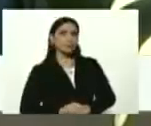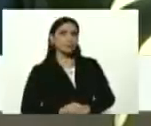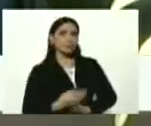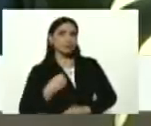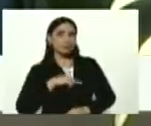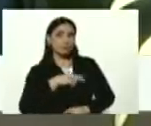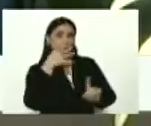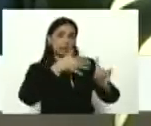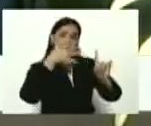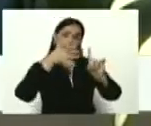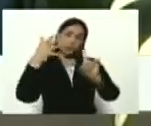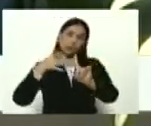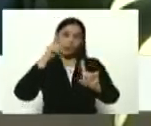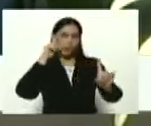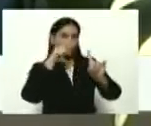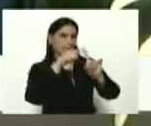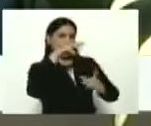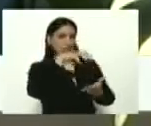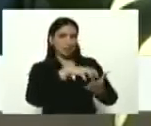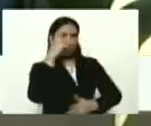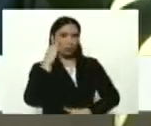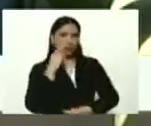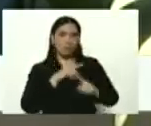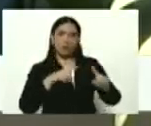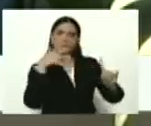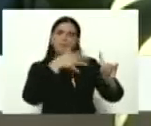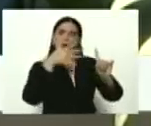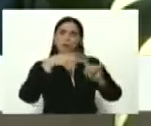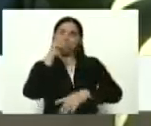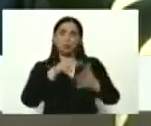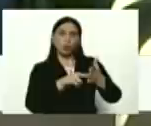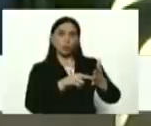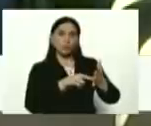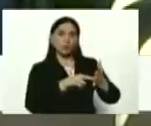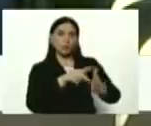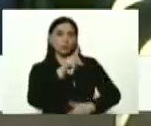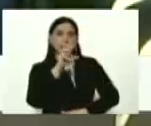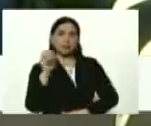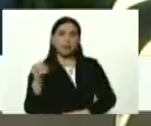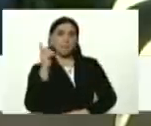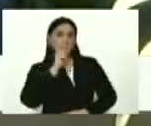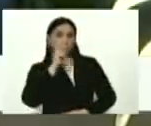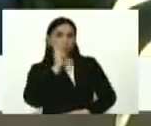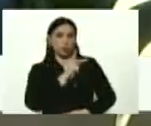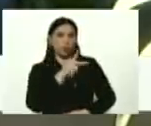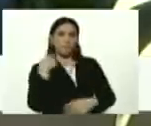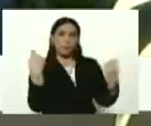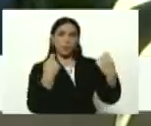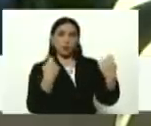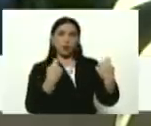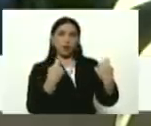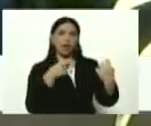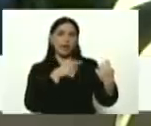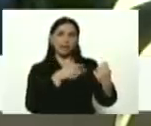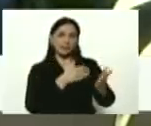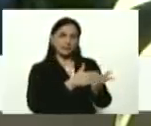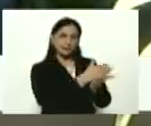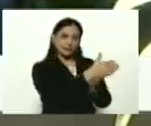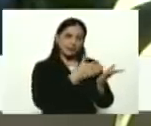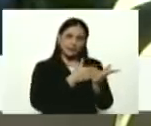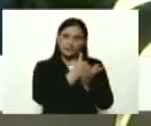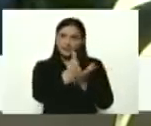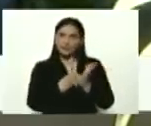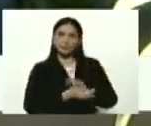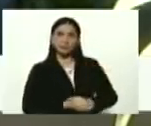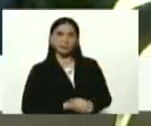una formación. La meta que tiene el Estado Bolívar es para formar 2.100 educadores populares, cuya vertiente,